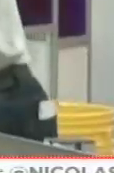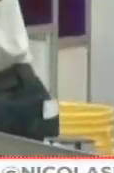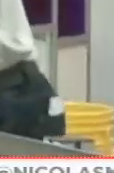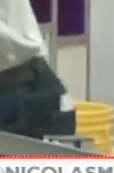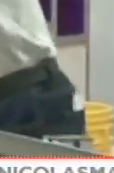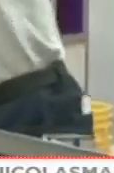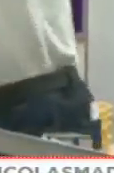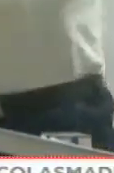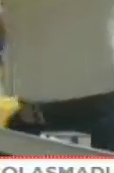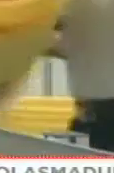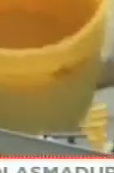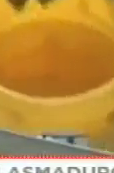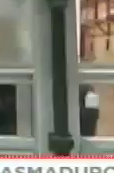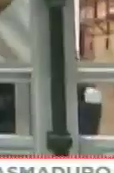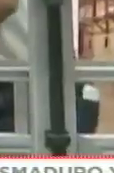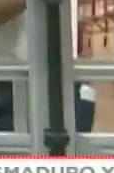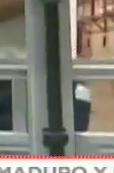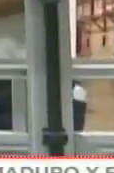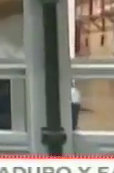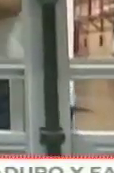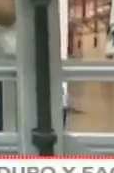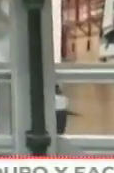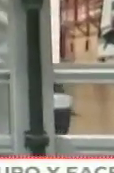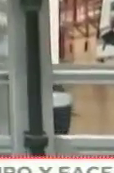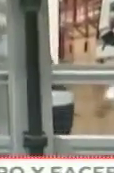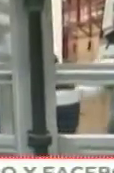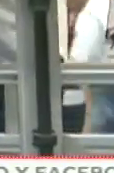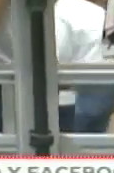lleve a ser una de las grandes potencias en la región.